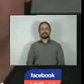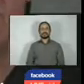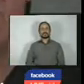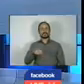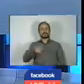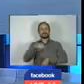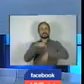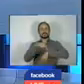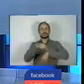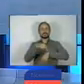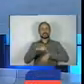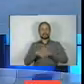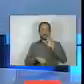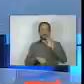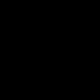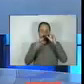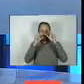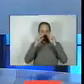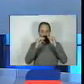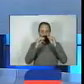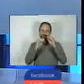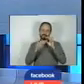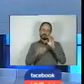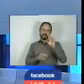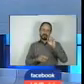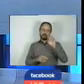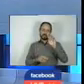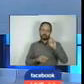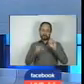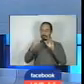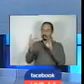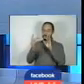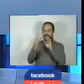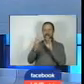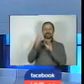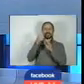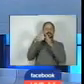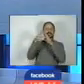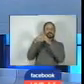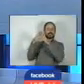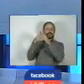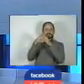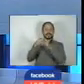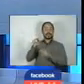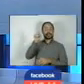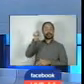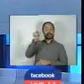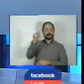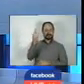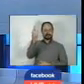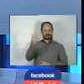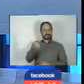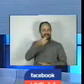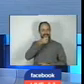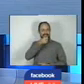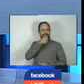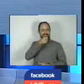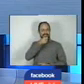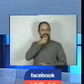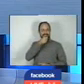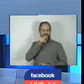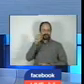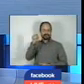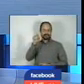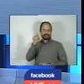La noche con 40 minutos vamos a hacer un enlace hasta los Estados Unidos. Ahí se encuentra el periodista de la red de noticias